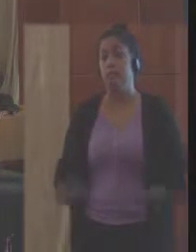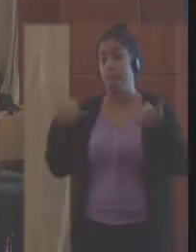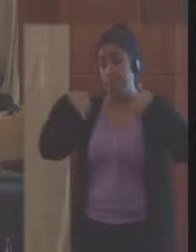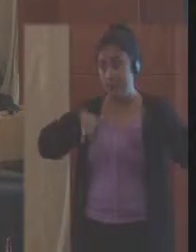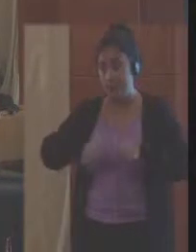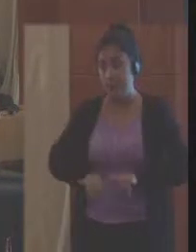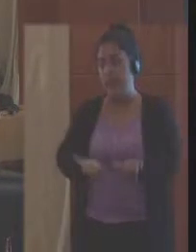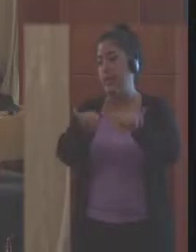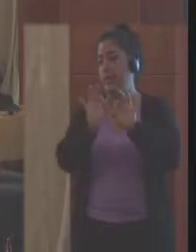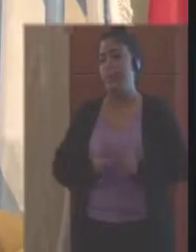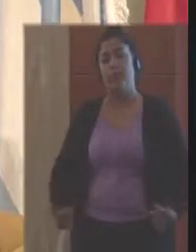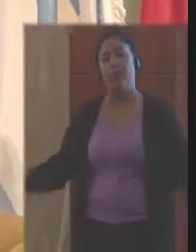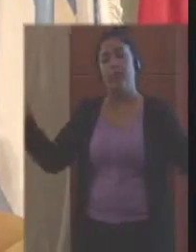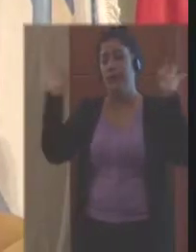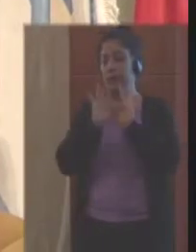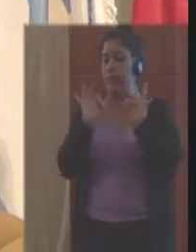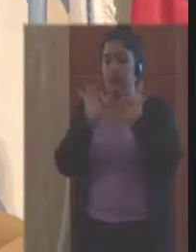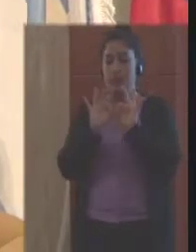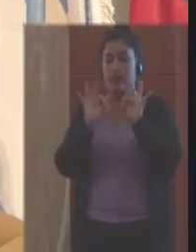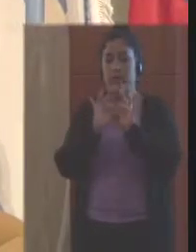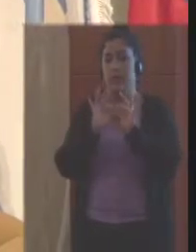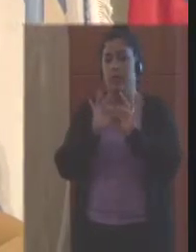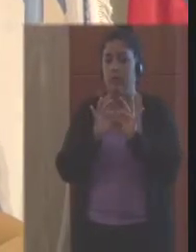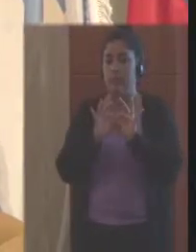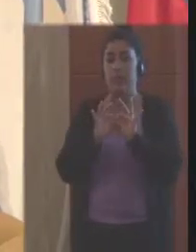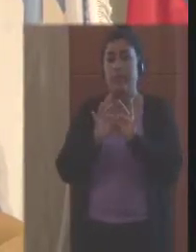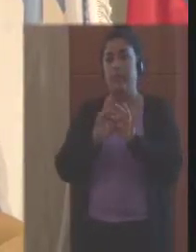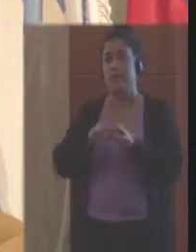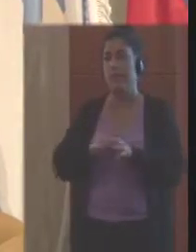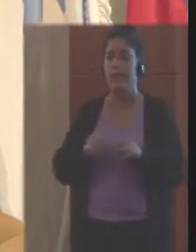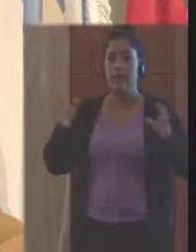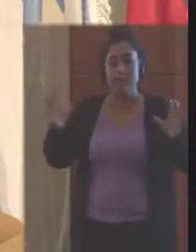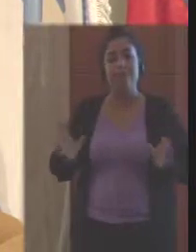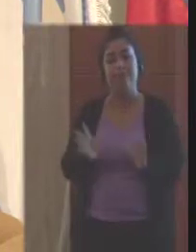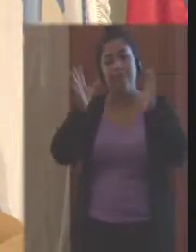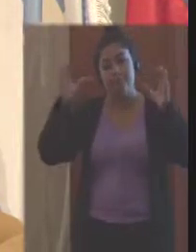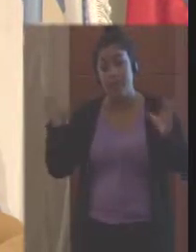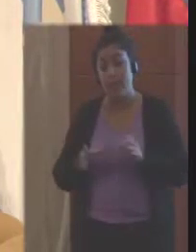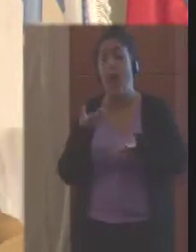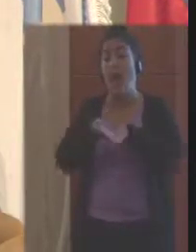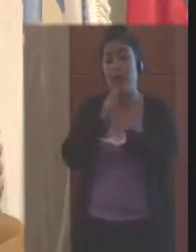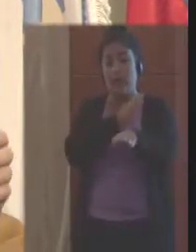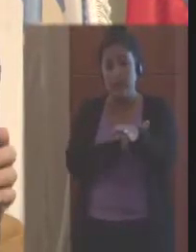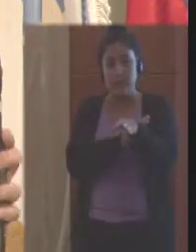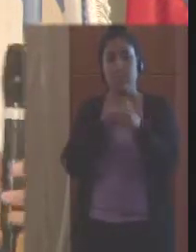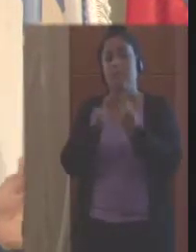Seguir con un énfasis en prevención y sobre todo en concienciación de la población de los riesgos en que están.